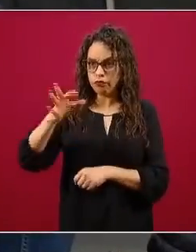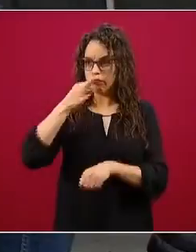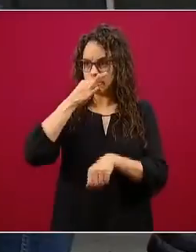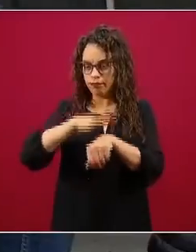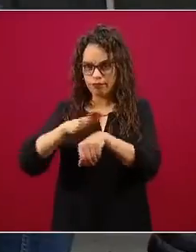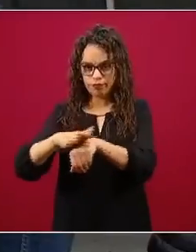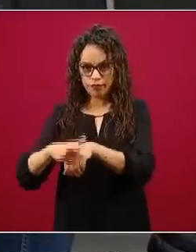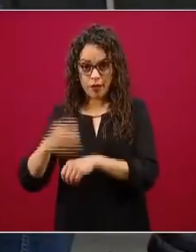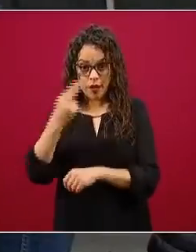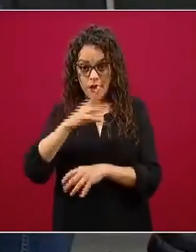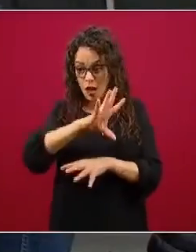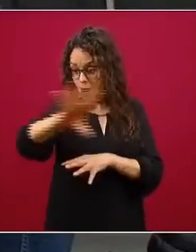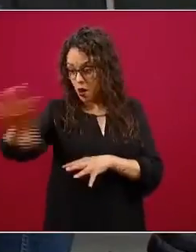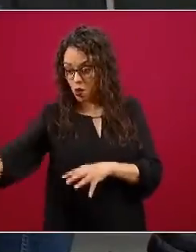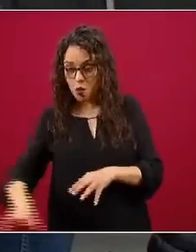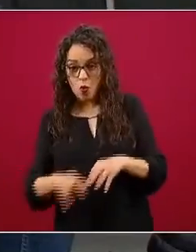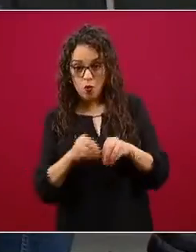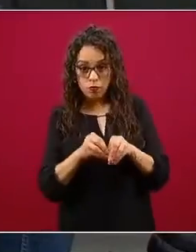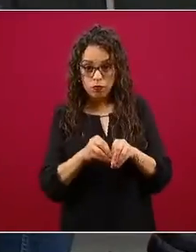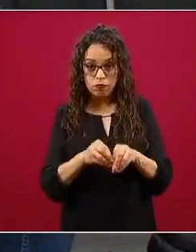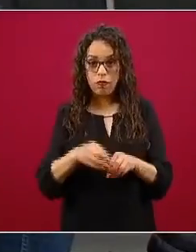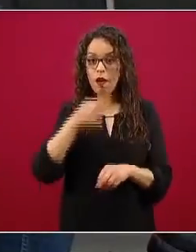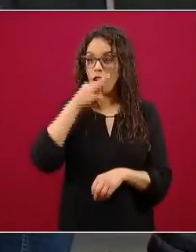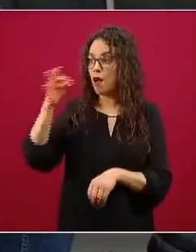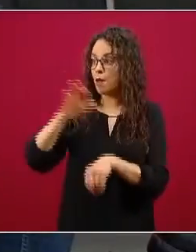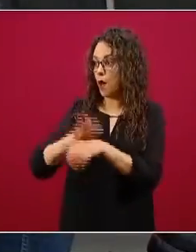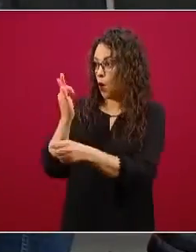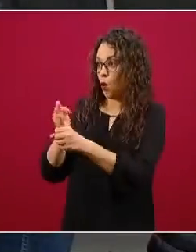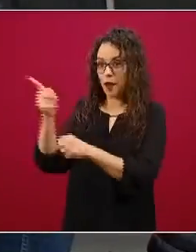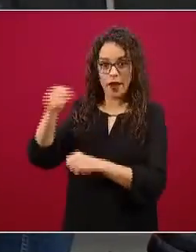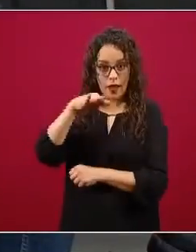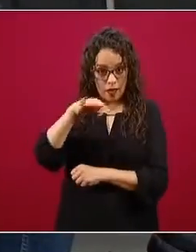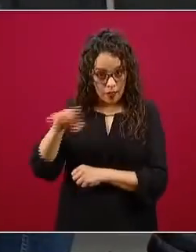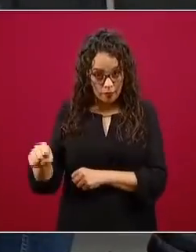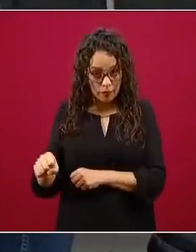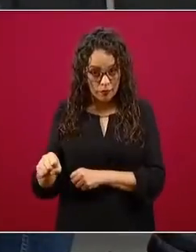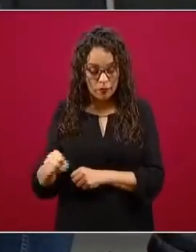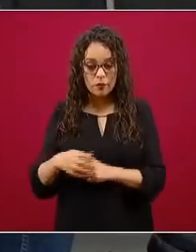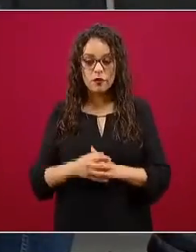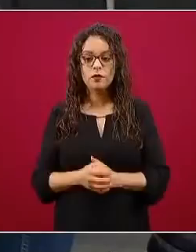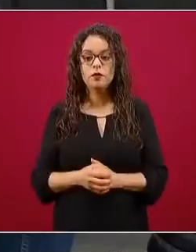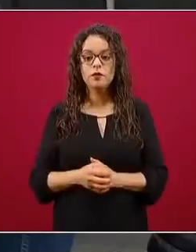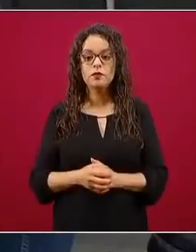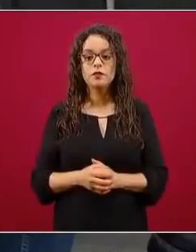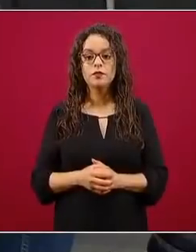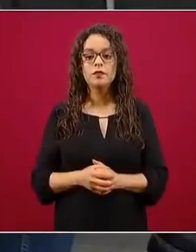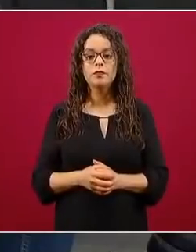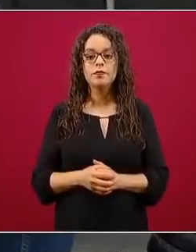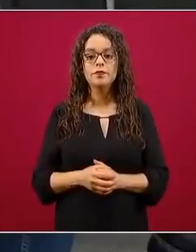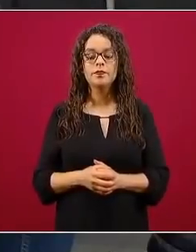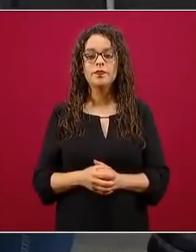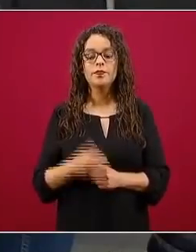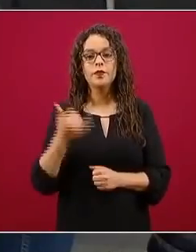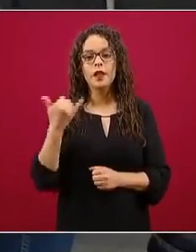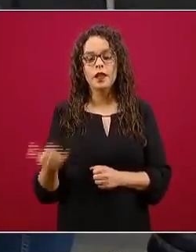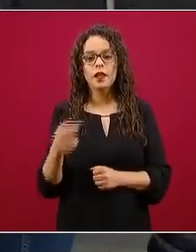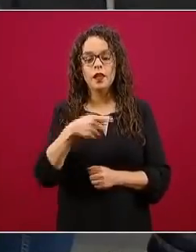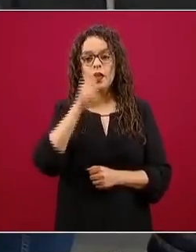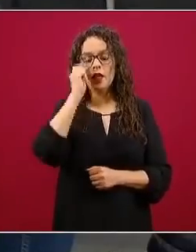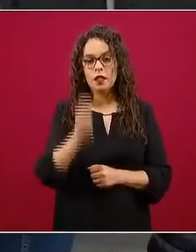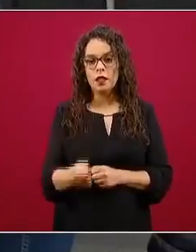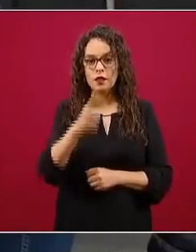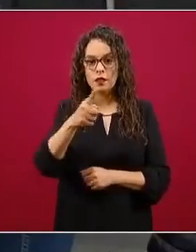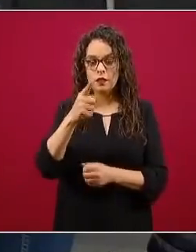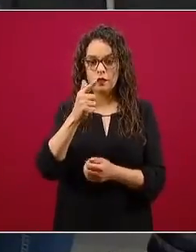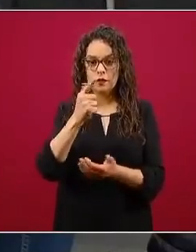las reportadas por el IMSS, y también hasta ahora se ha reportado la capacidad en las unidades de